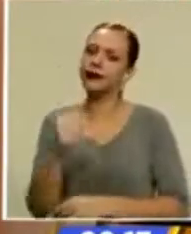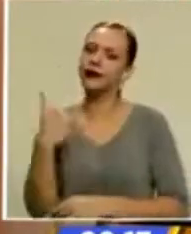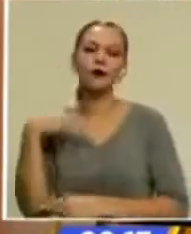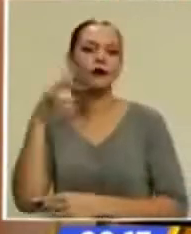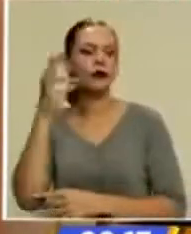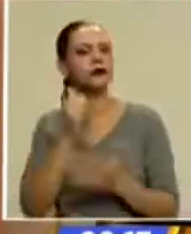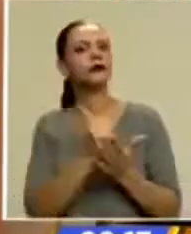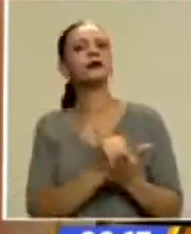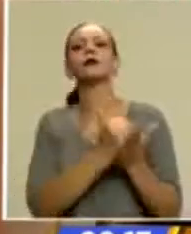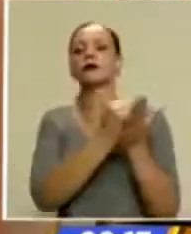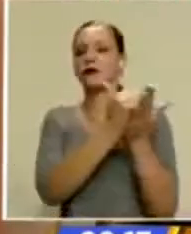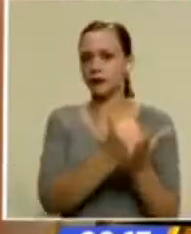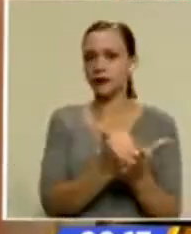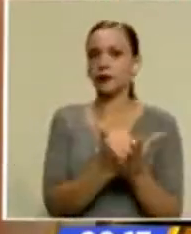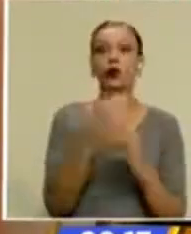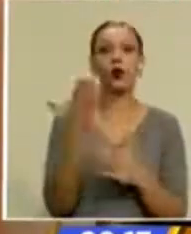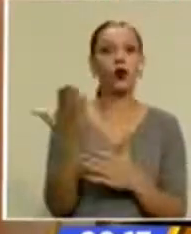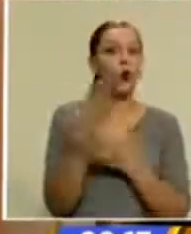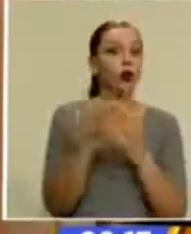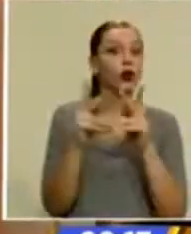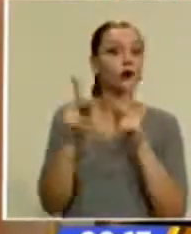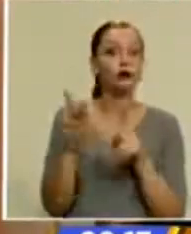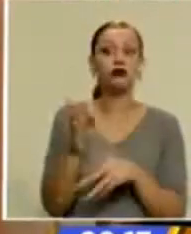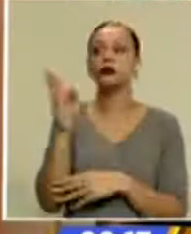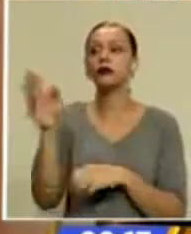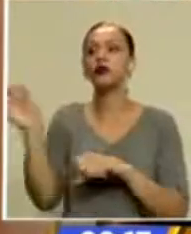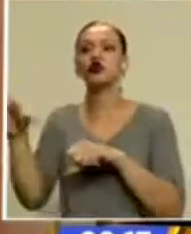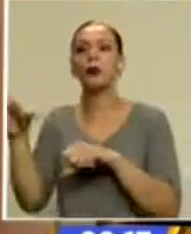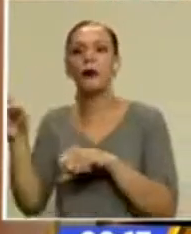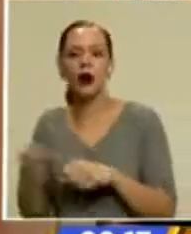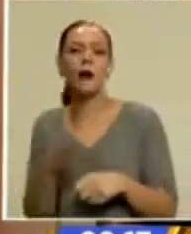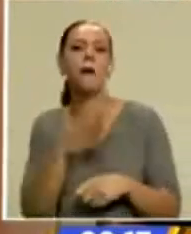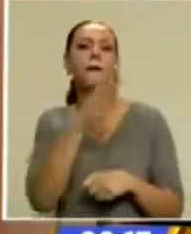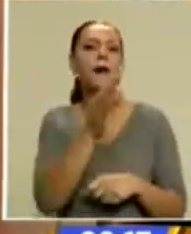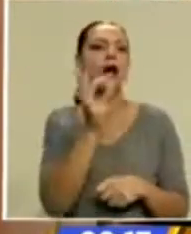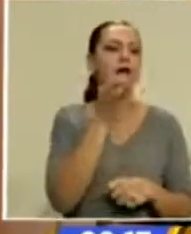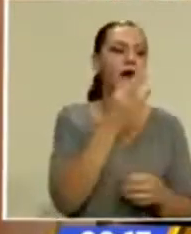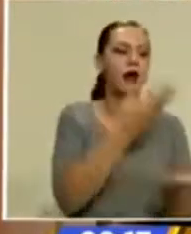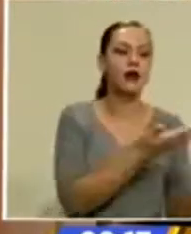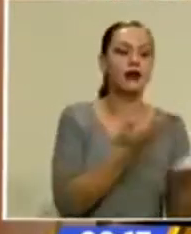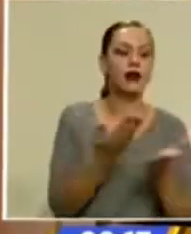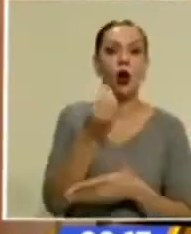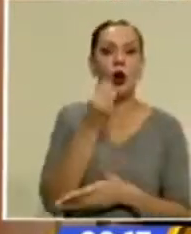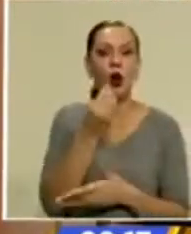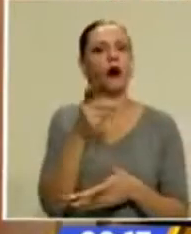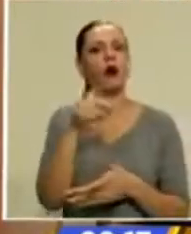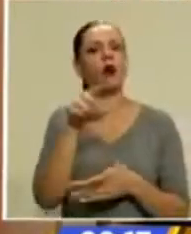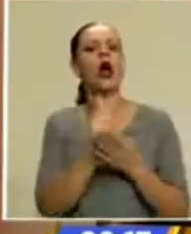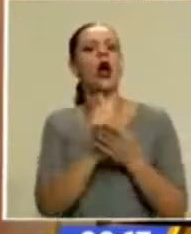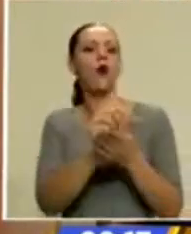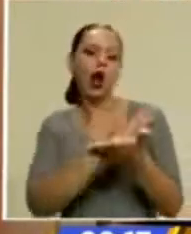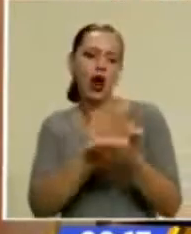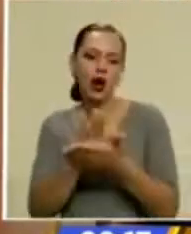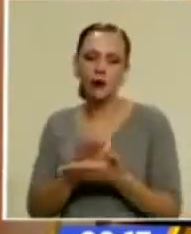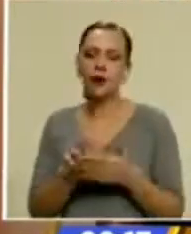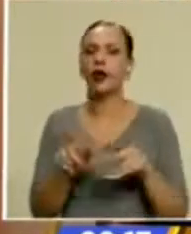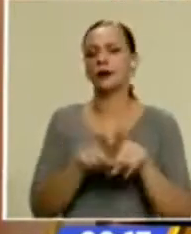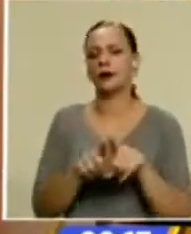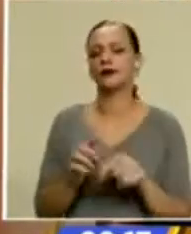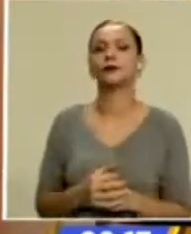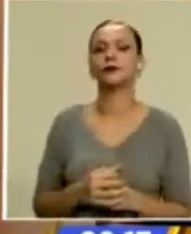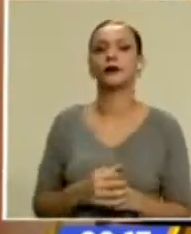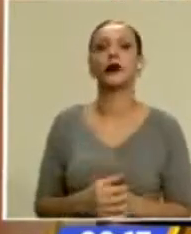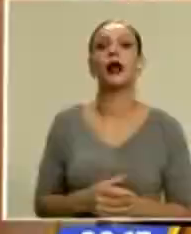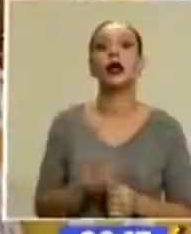las niñas a ayudar. Cuando alguna persona adulta va al súper, va a la feria y trae las cosas, también ayudarlas a limpiarlas, ¿verdad? Hay